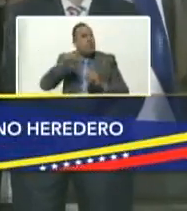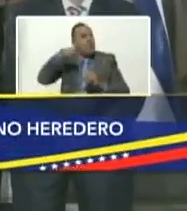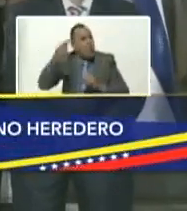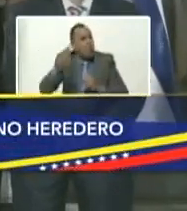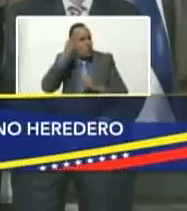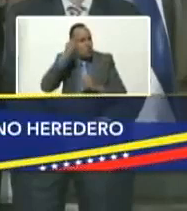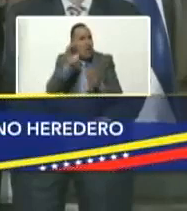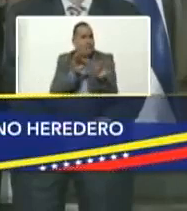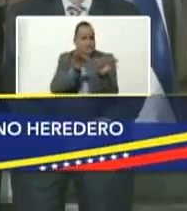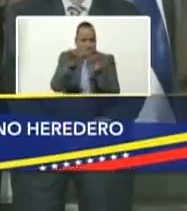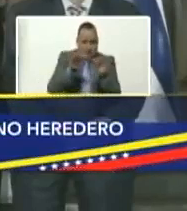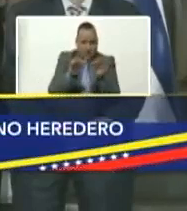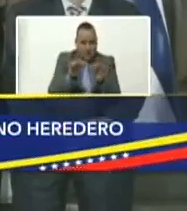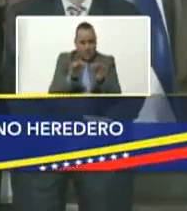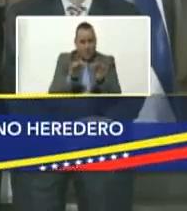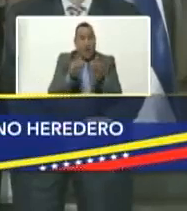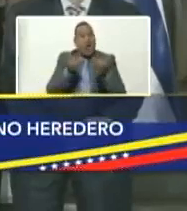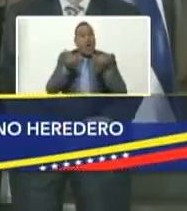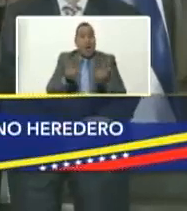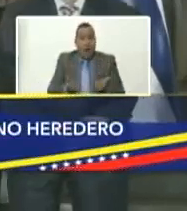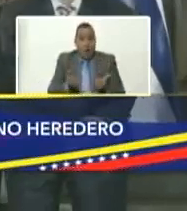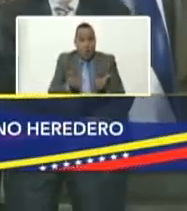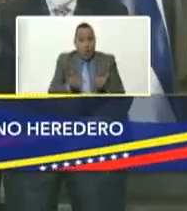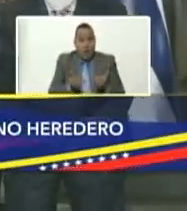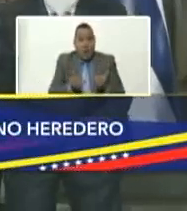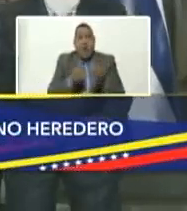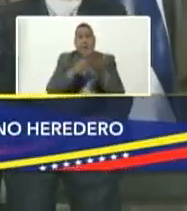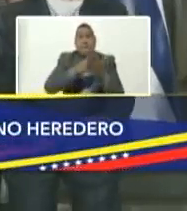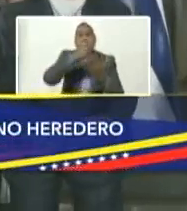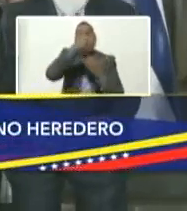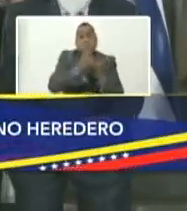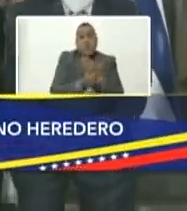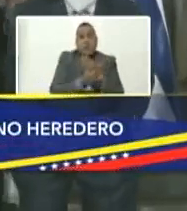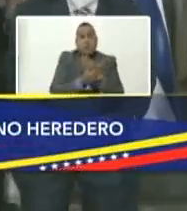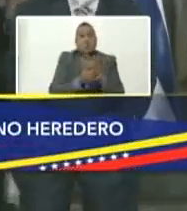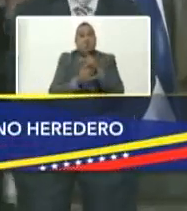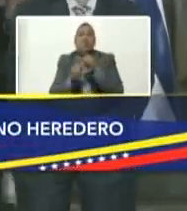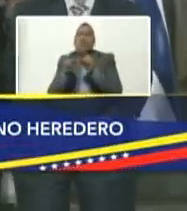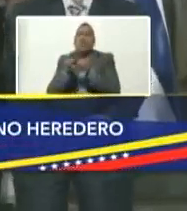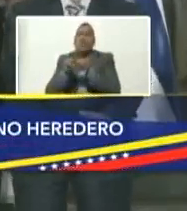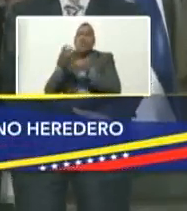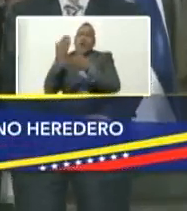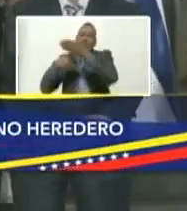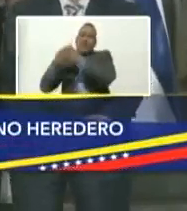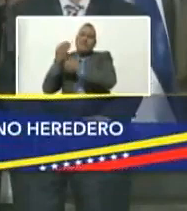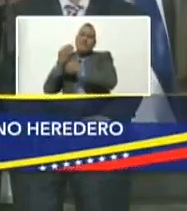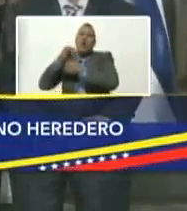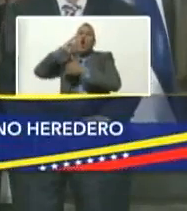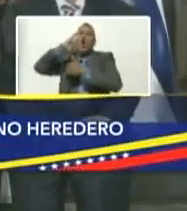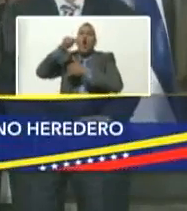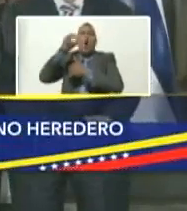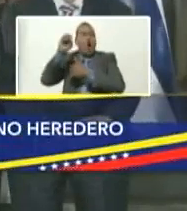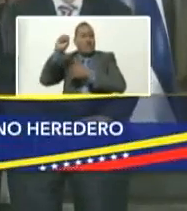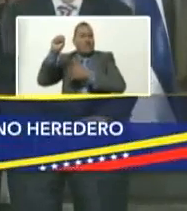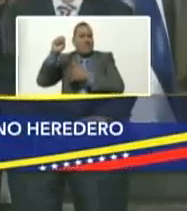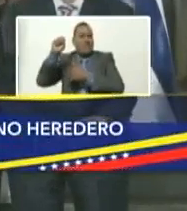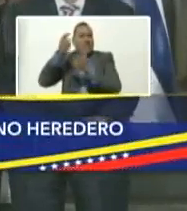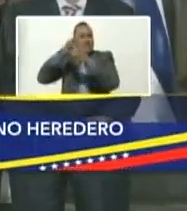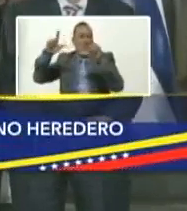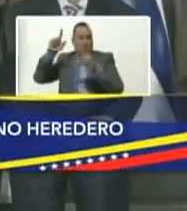día. Porque por ahora algunos de esos proyectos, como decía José Martí, en silencio tienen que